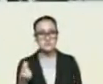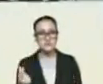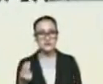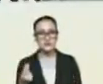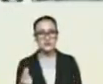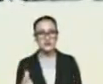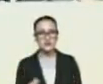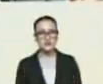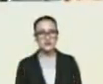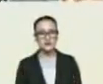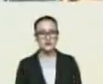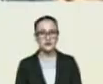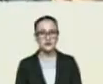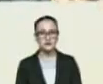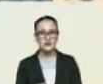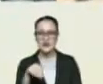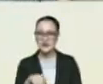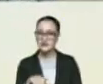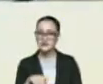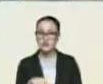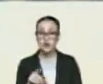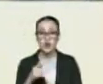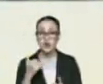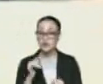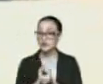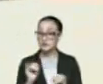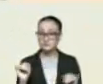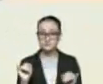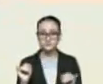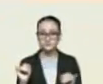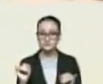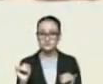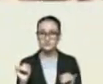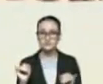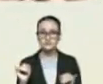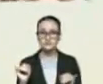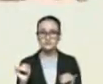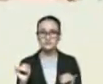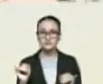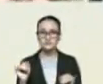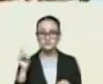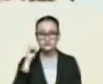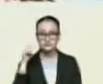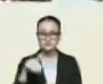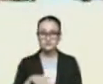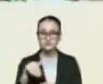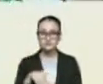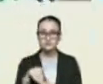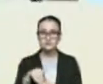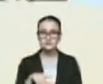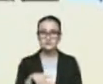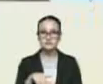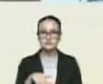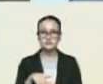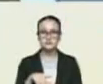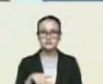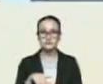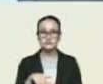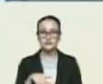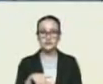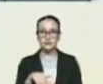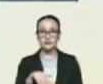por ejecutar, porque las elecciones no se terminan el día para el Poder Electoral, el día de la elección con la proclamación